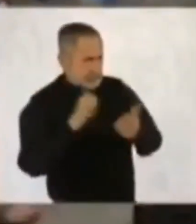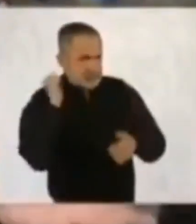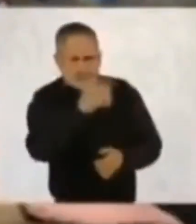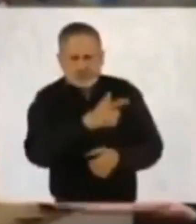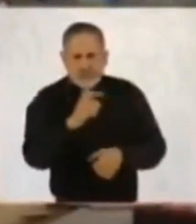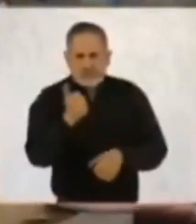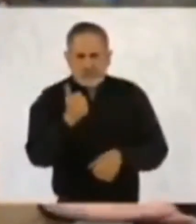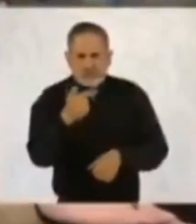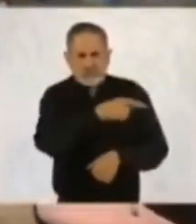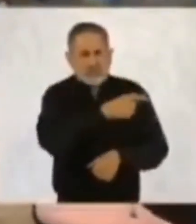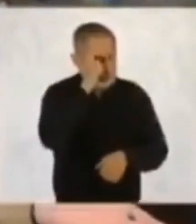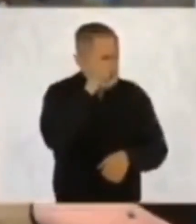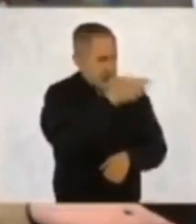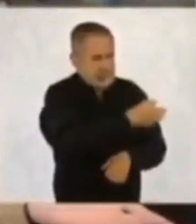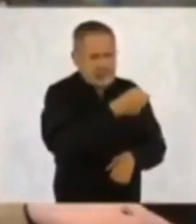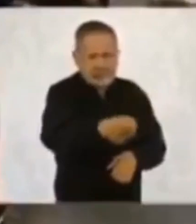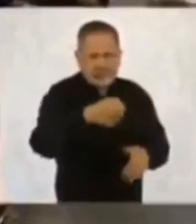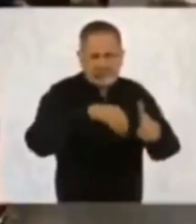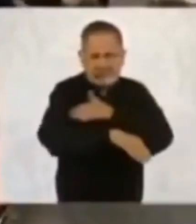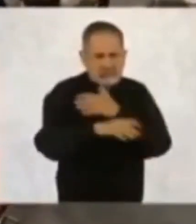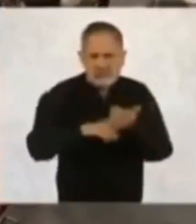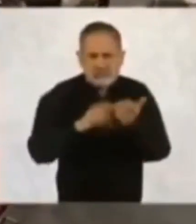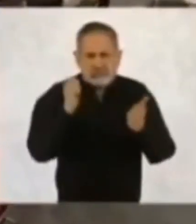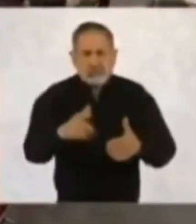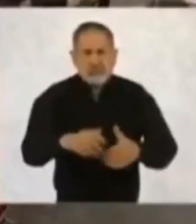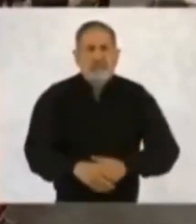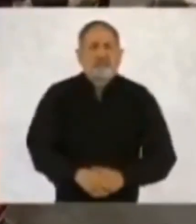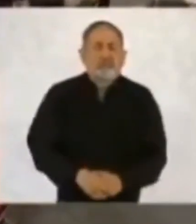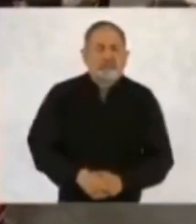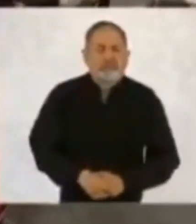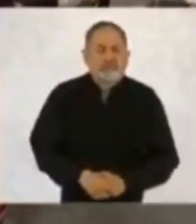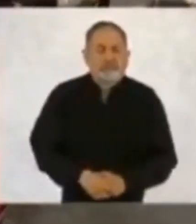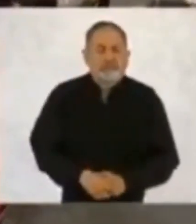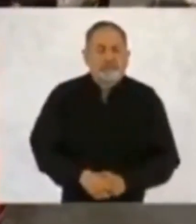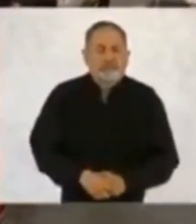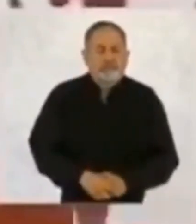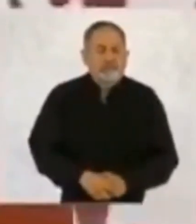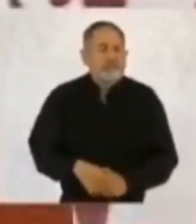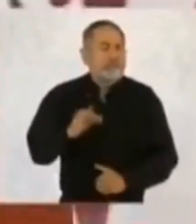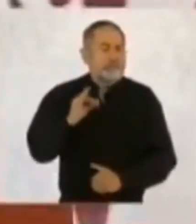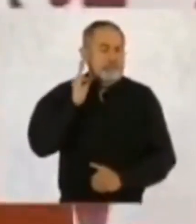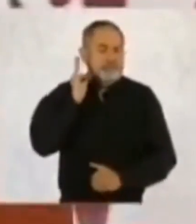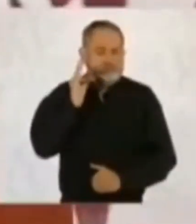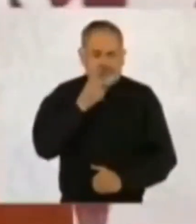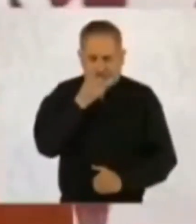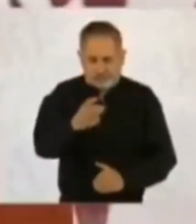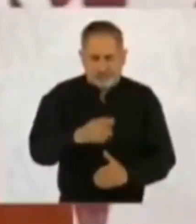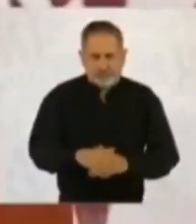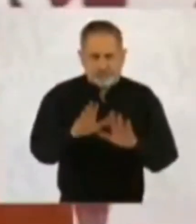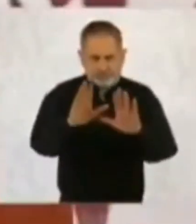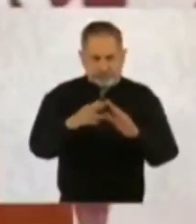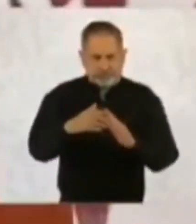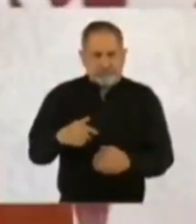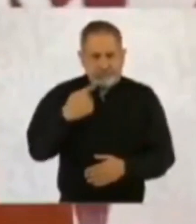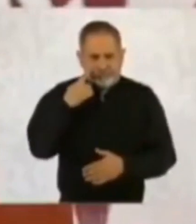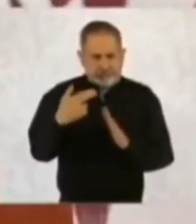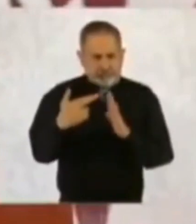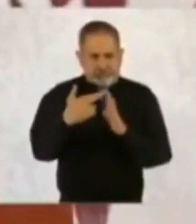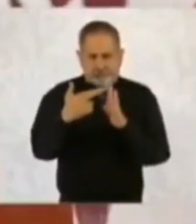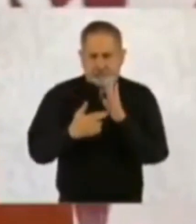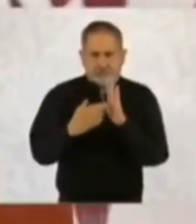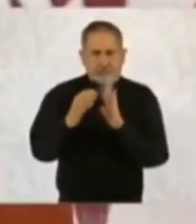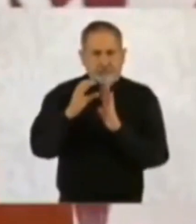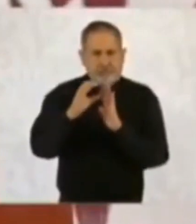o administrativa, en todo caso, ante el Consejo de la Judicatura? Pero déjeme explicarle, mire, de acuerdo con el Código Nacional